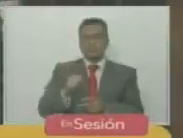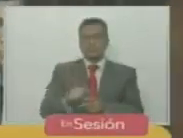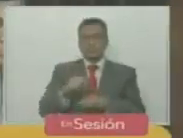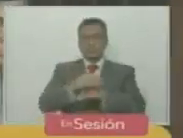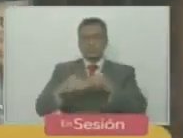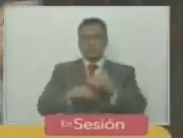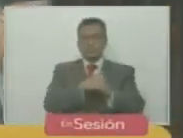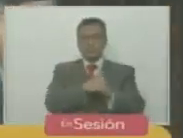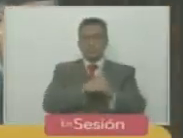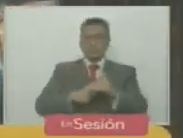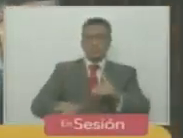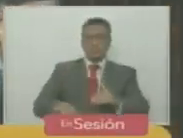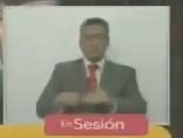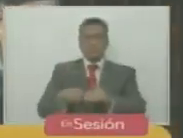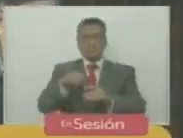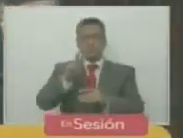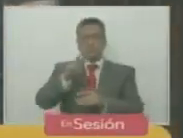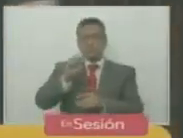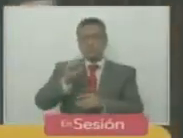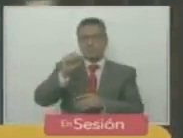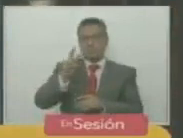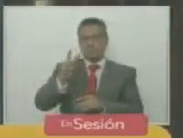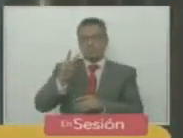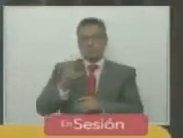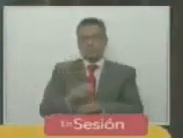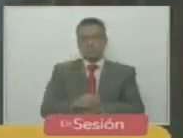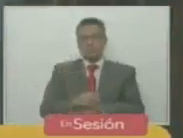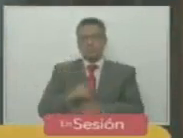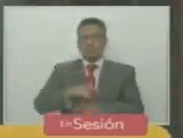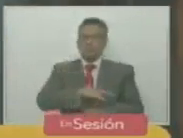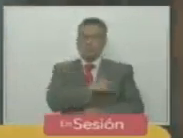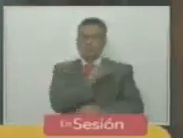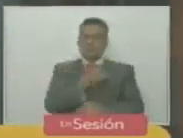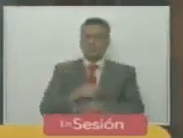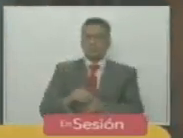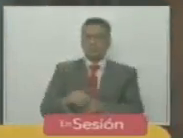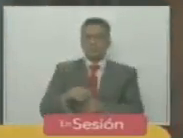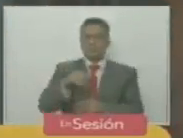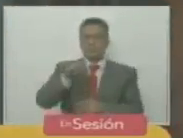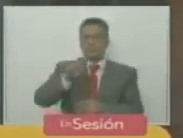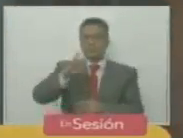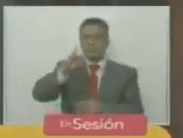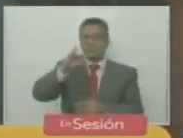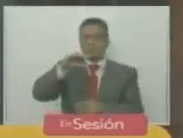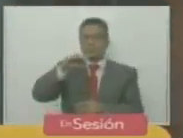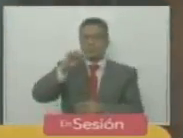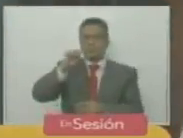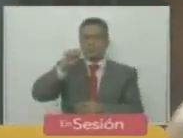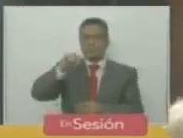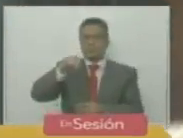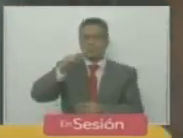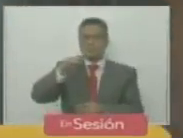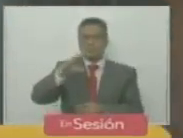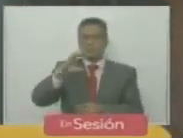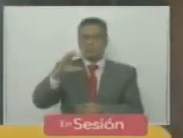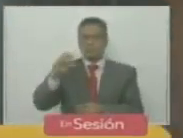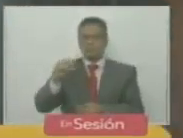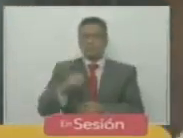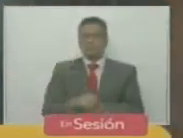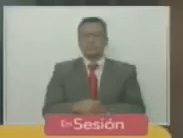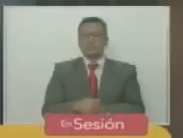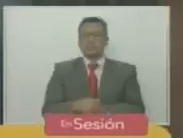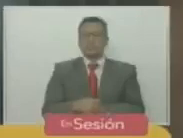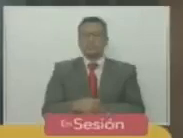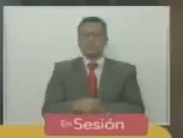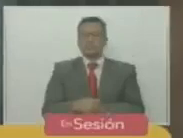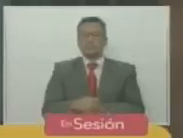vicerrector académico de la Universidad Central de Venezuela. El apellido Bianco es un apellido estrechamente vinculado